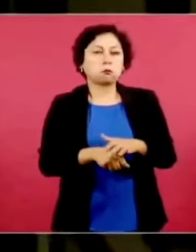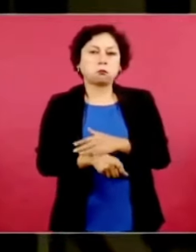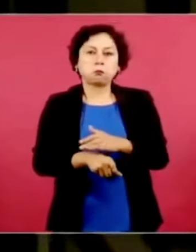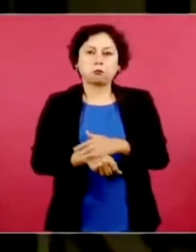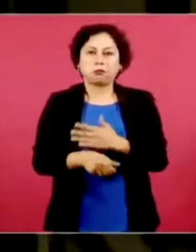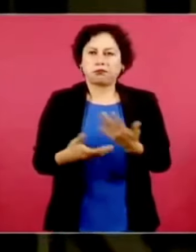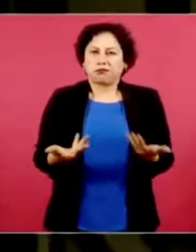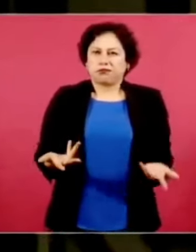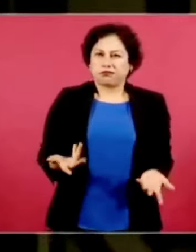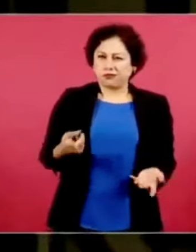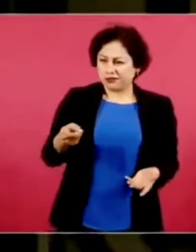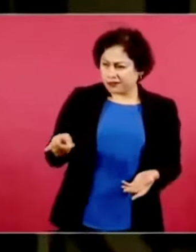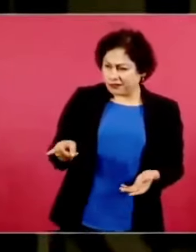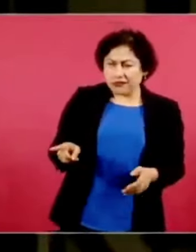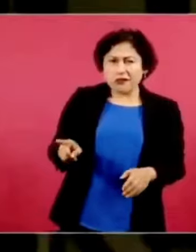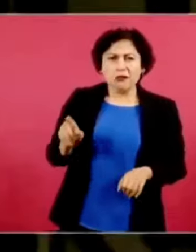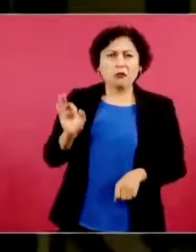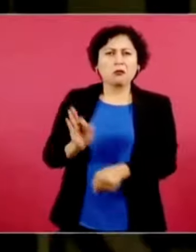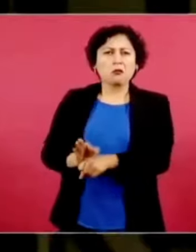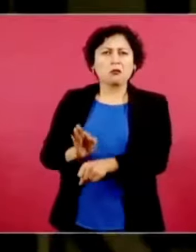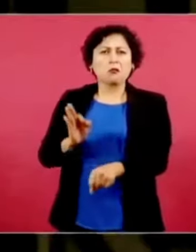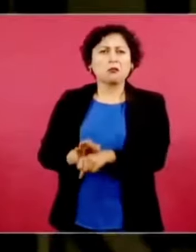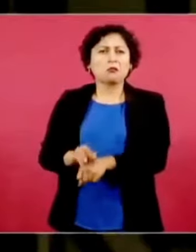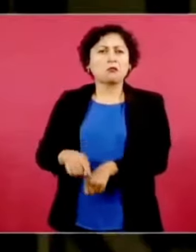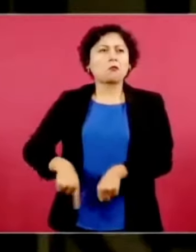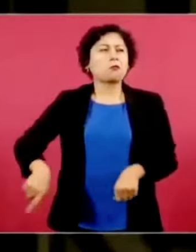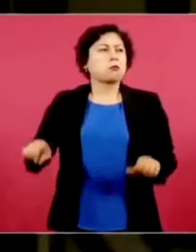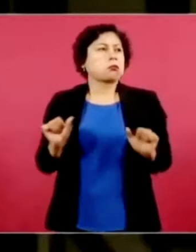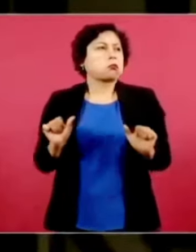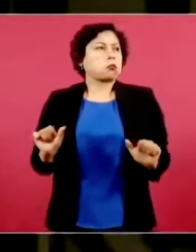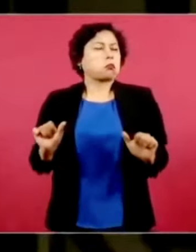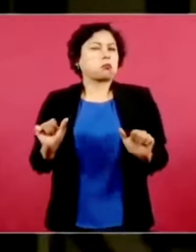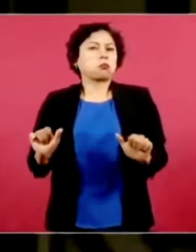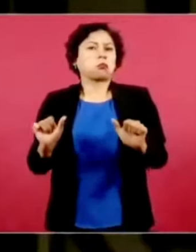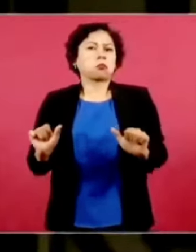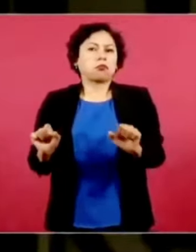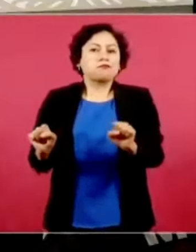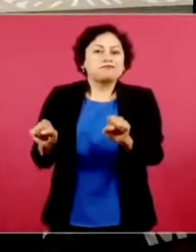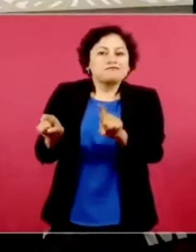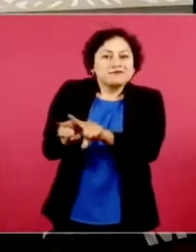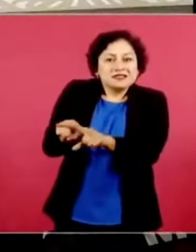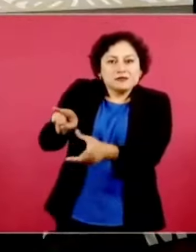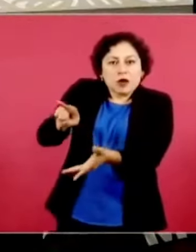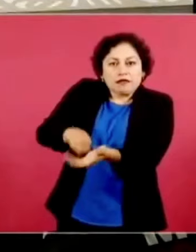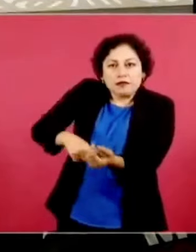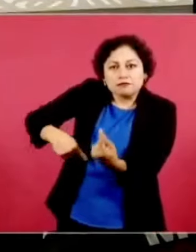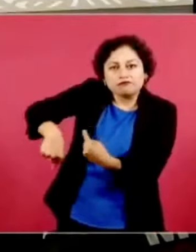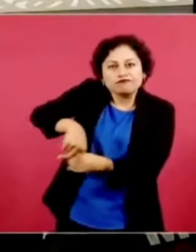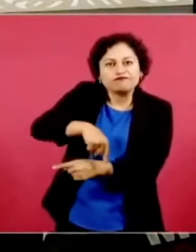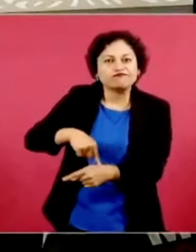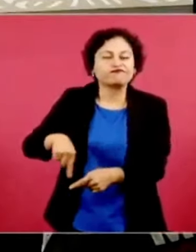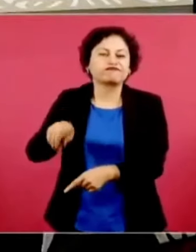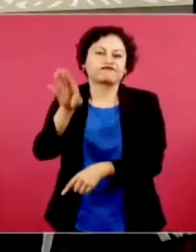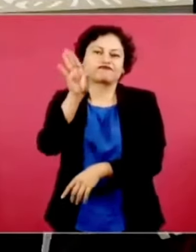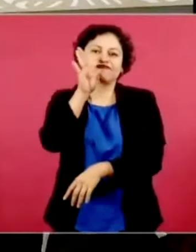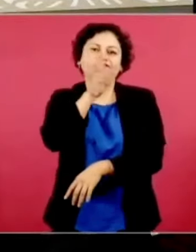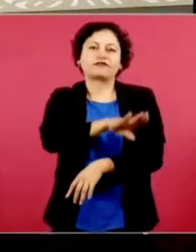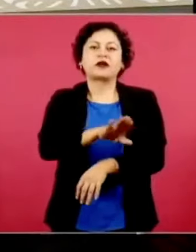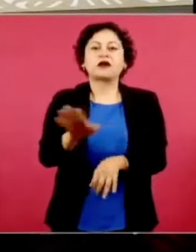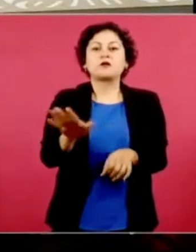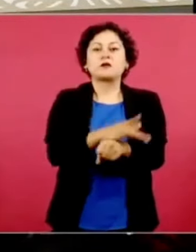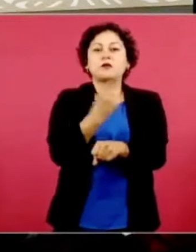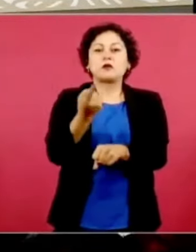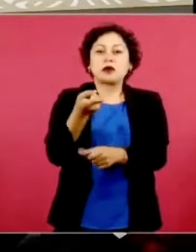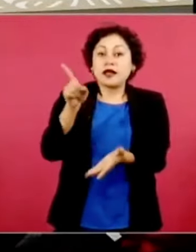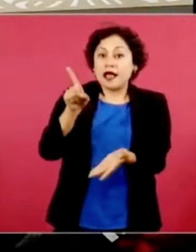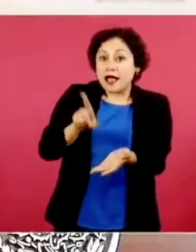sea, la cabeza del Sistema Nacional Anticorrupción genera impunidad hacia sí misma, porque pues los expedientes al